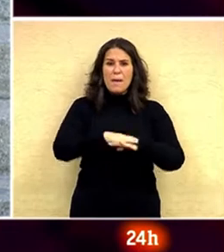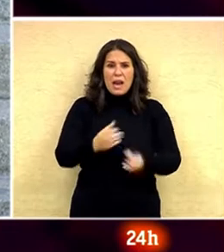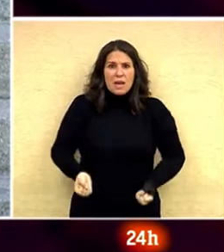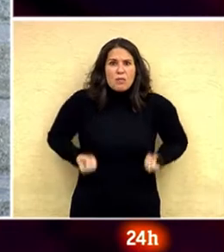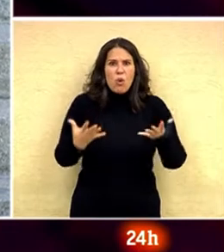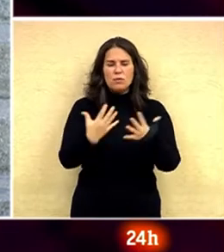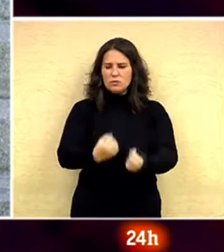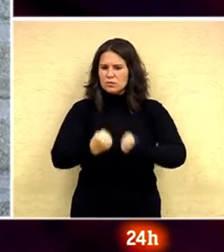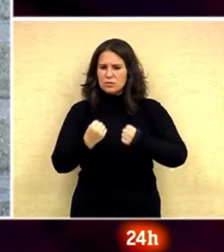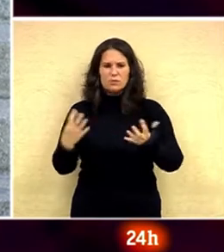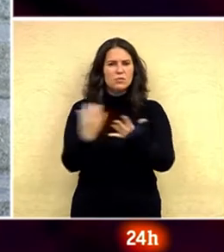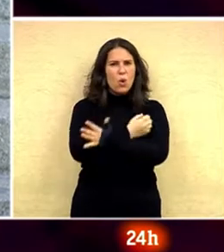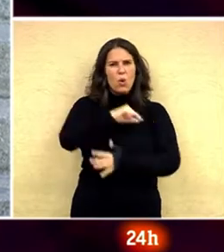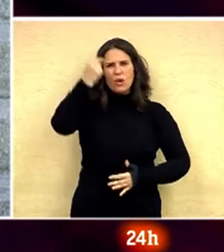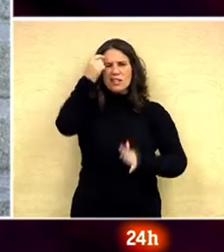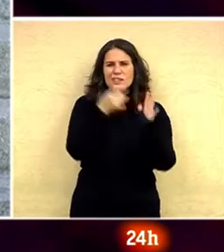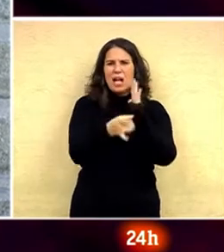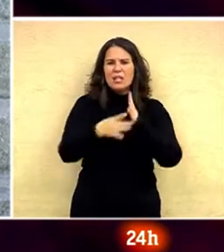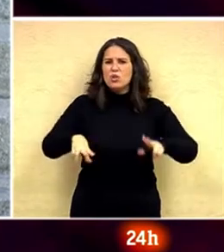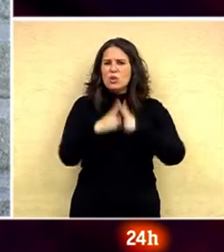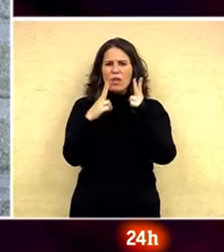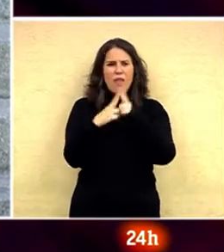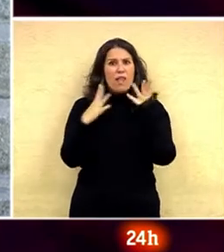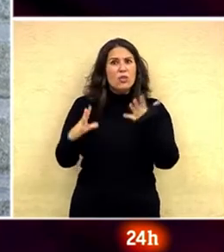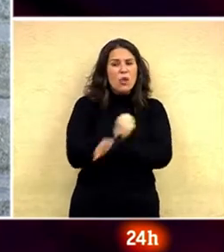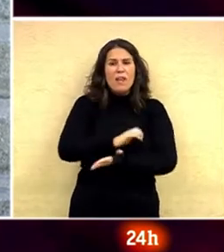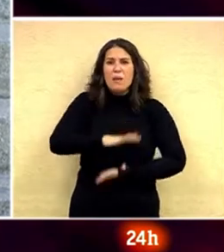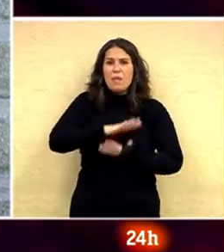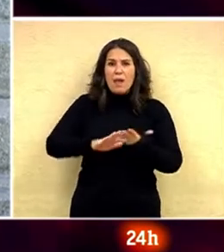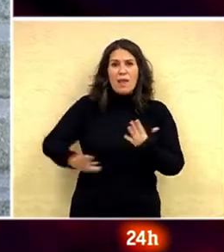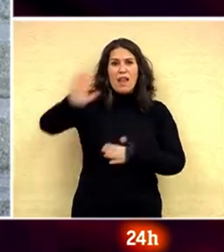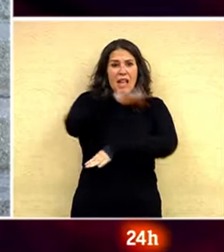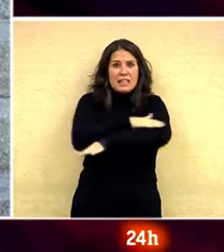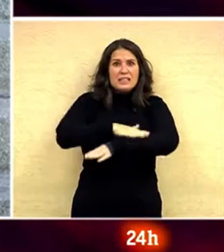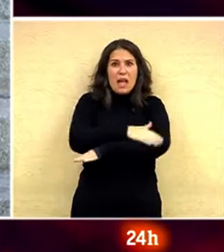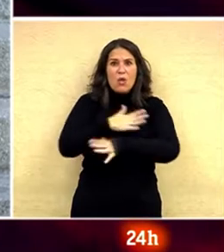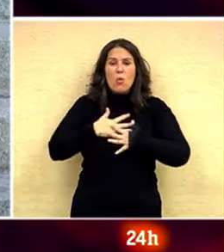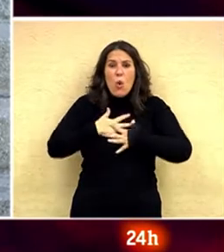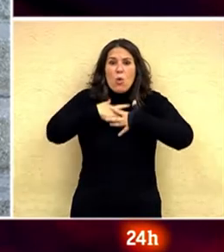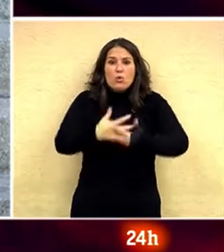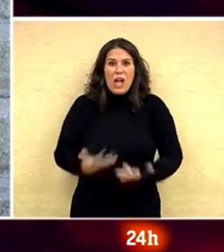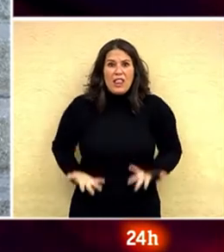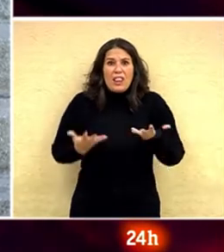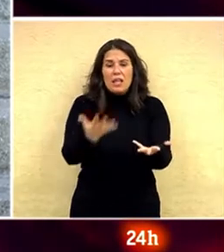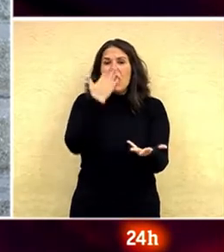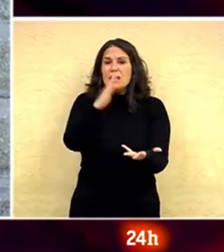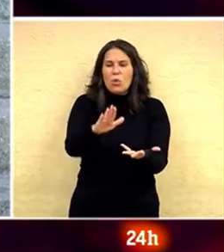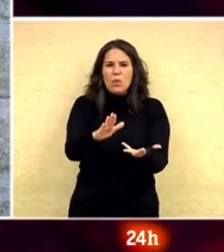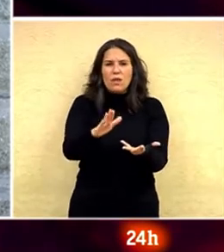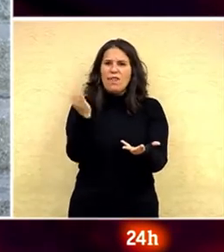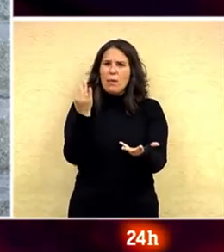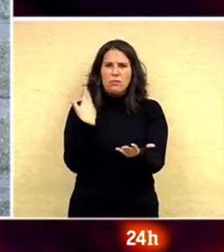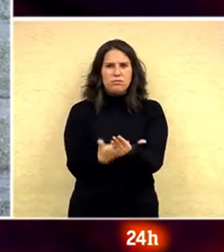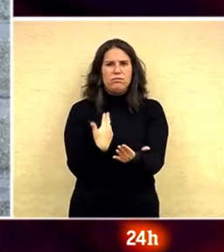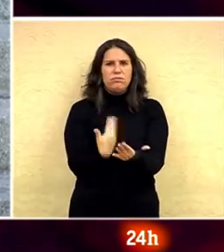mostremos toda nuestra energía, todo el talento de nuestra sociedad, toda la capacidad del Estado y una voluntad y actitud